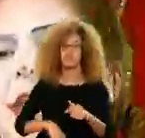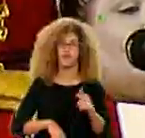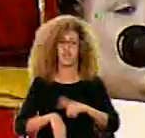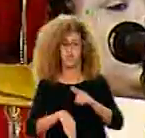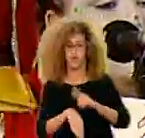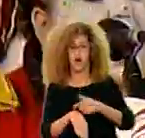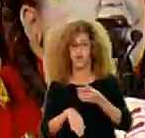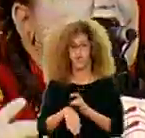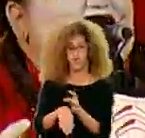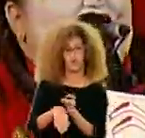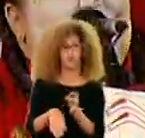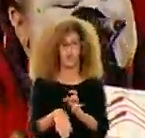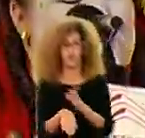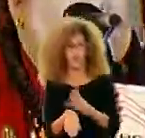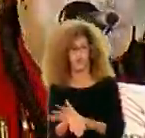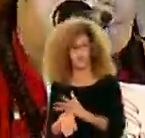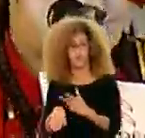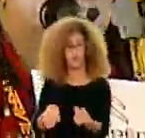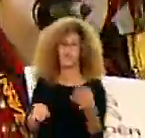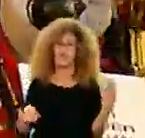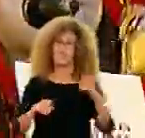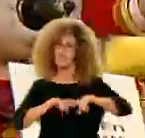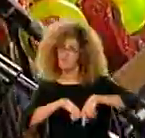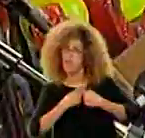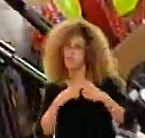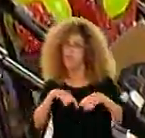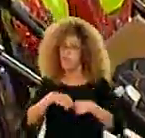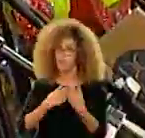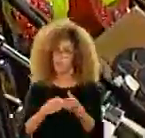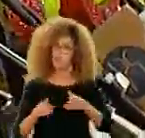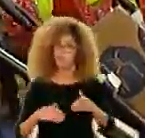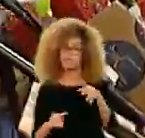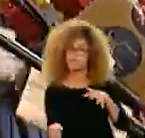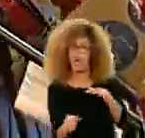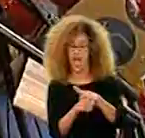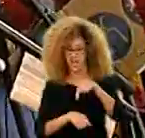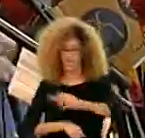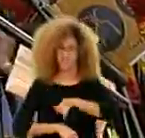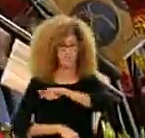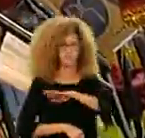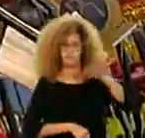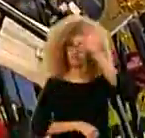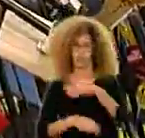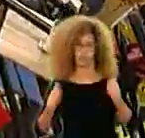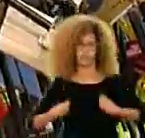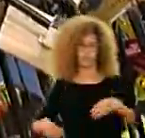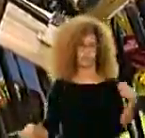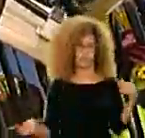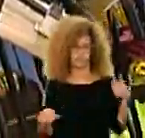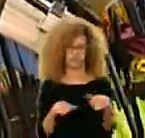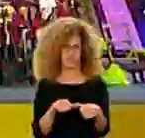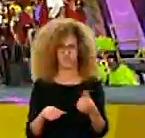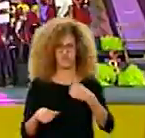cuerpo libre, importa la conciliación familiar, mucho más. En España vamos como siempre en contra, coño,